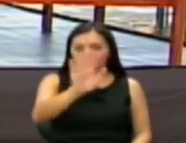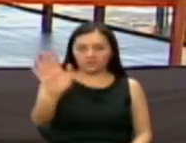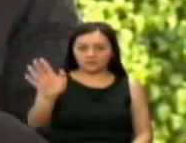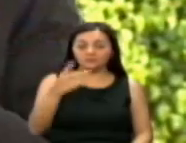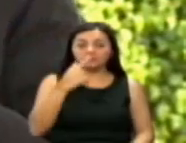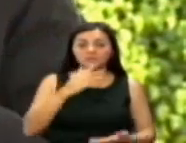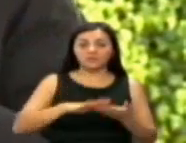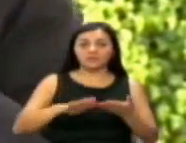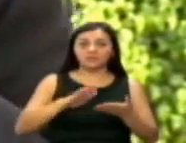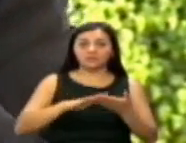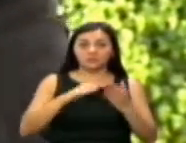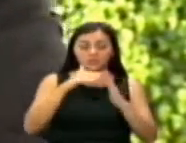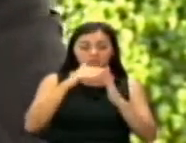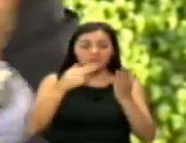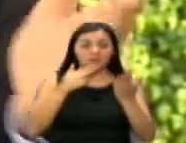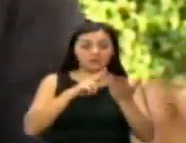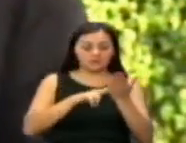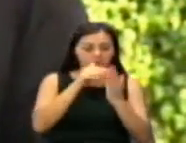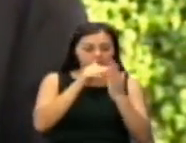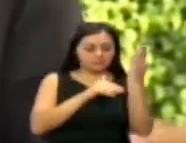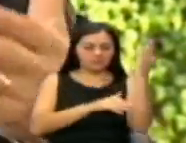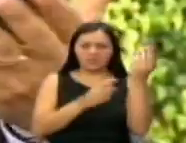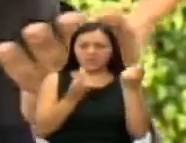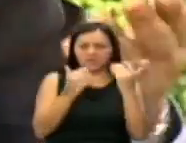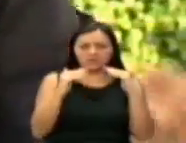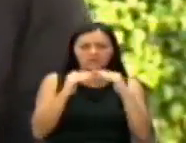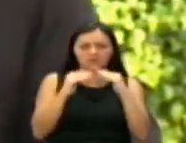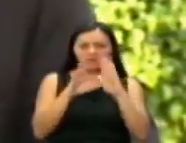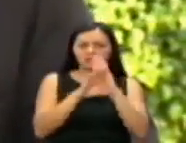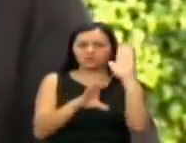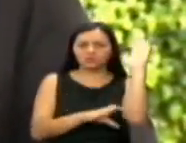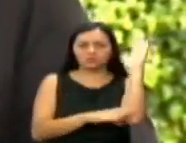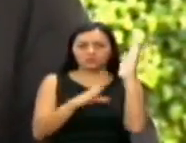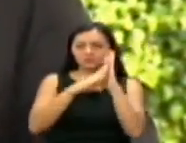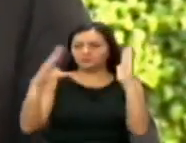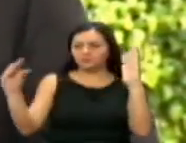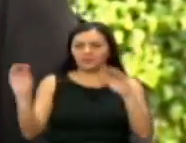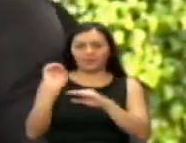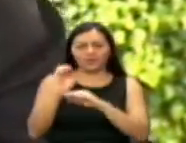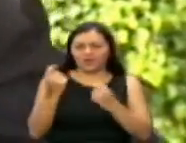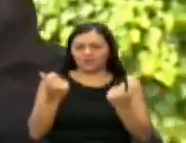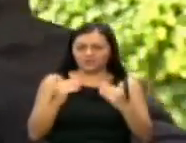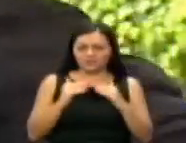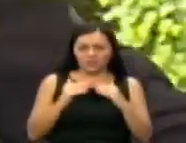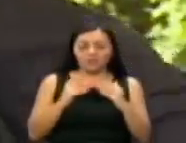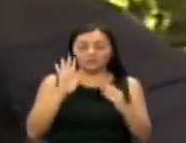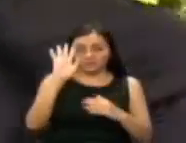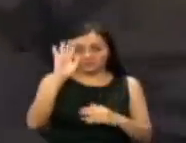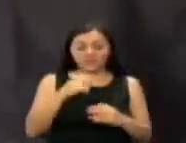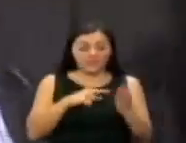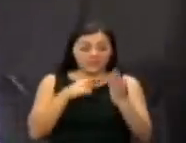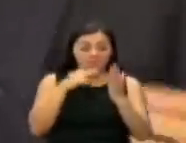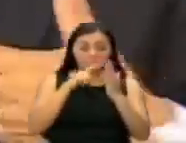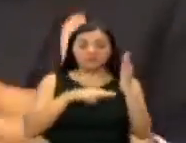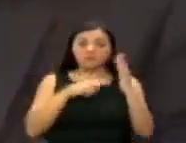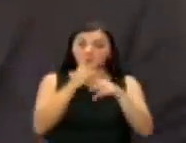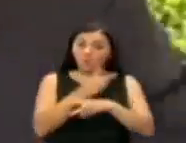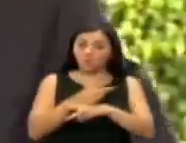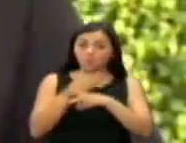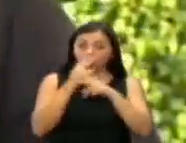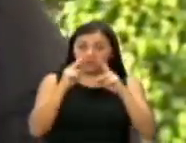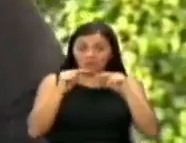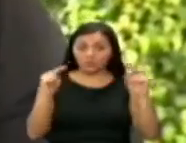nosotros. Parece copiada de la Constitución, modestia aparte, de la República del Ecuador. Porque le habla, sí, del cuidado de la naturaleza, como